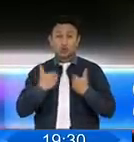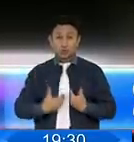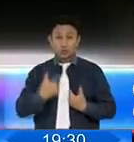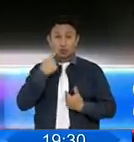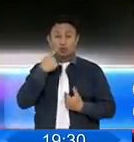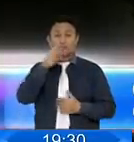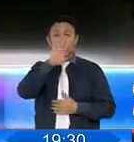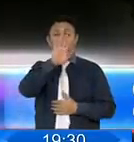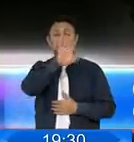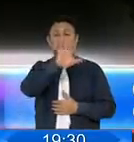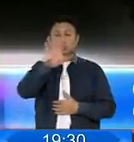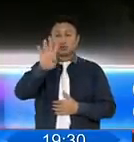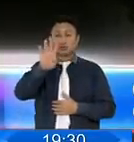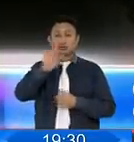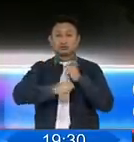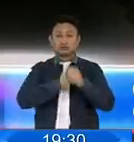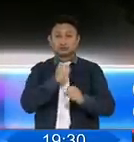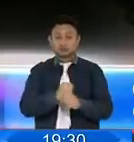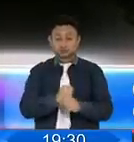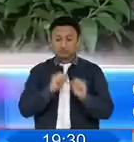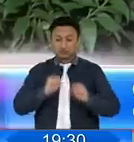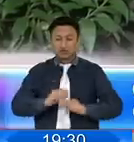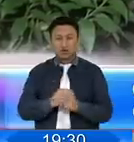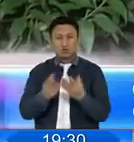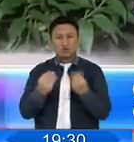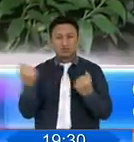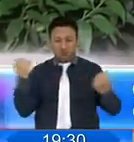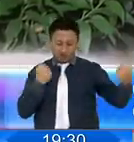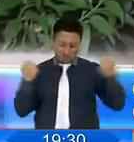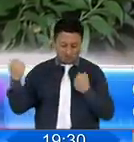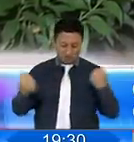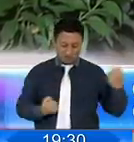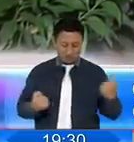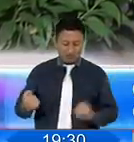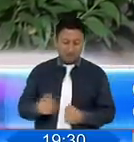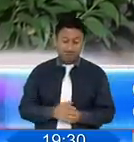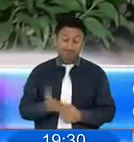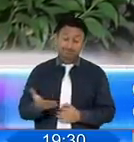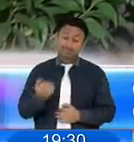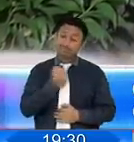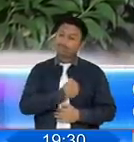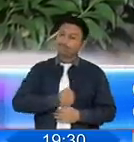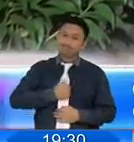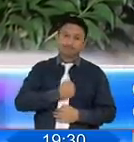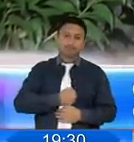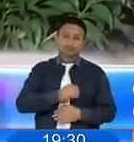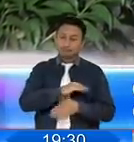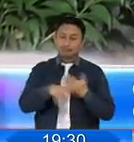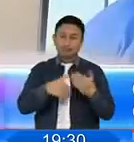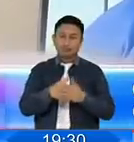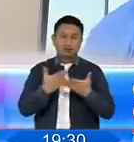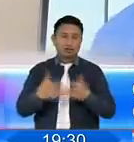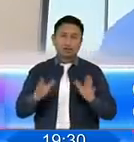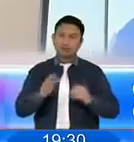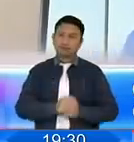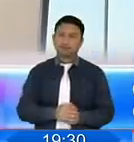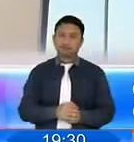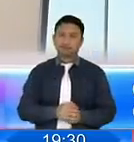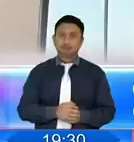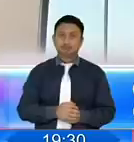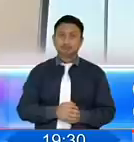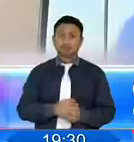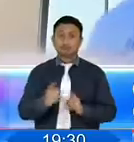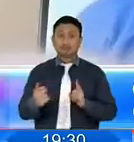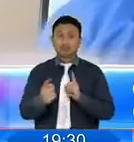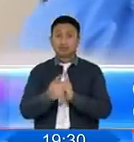edad, que presentaba múltiples golpes y rasguños. Lamentablemente, todo estaba consumado. Al acercarme y tomar los signos